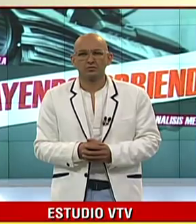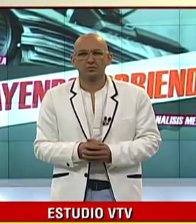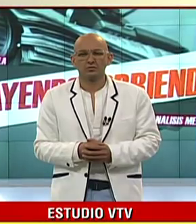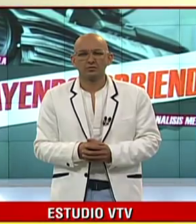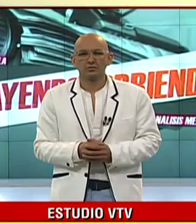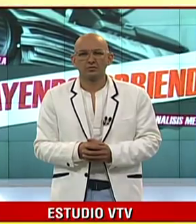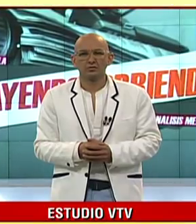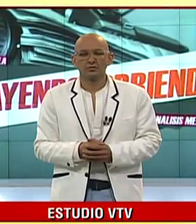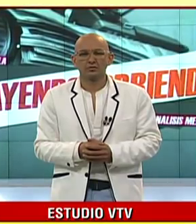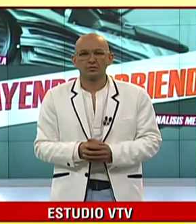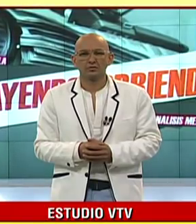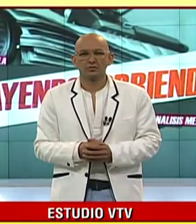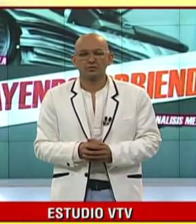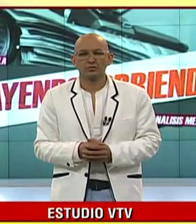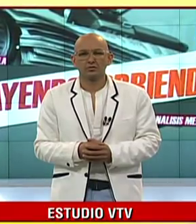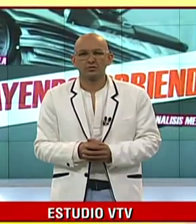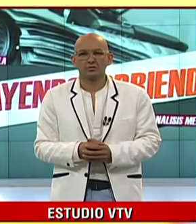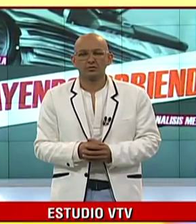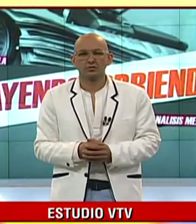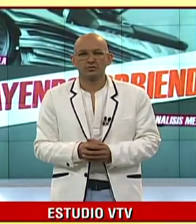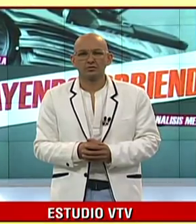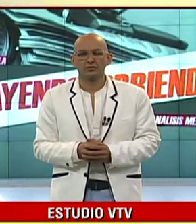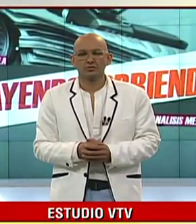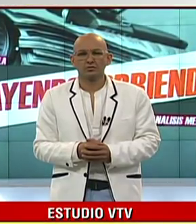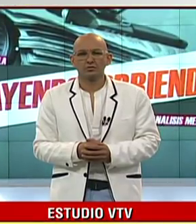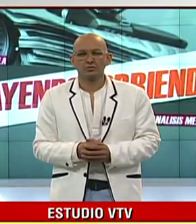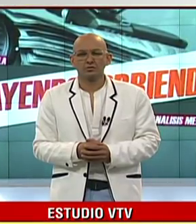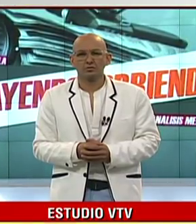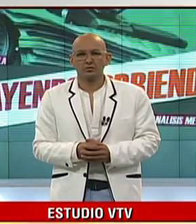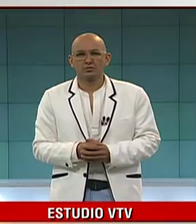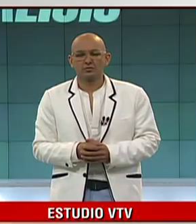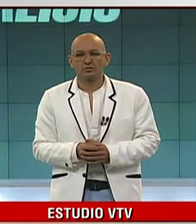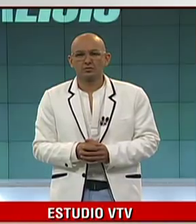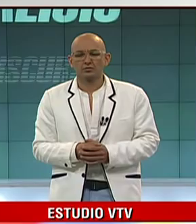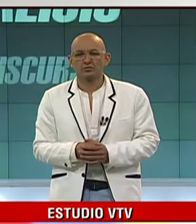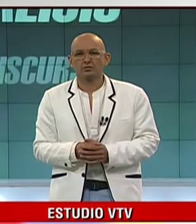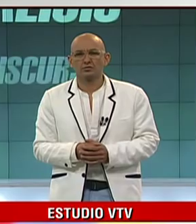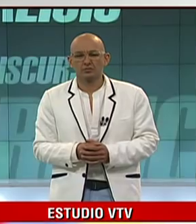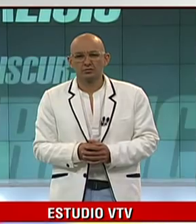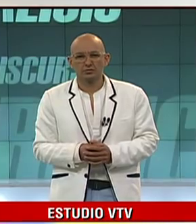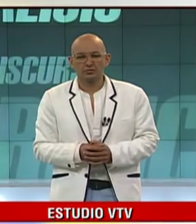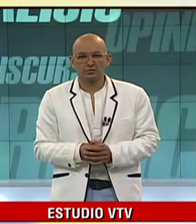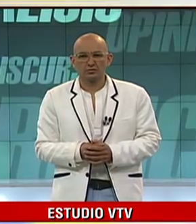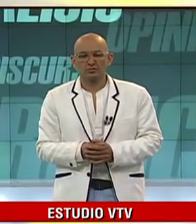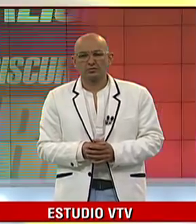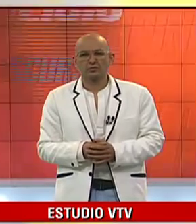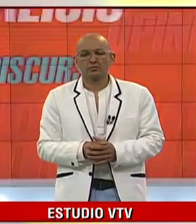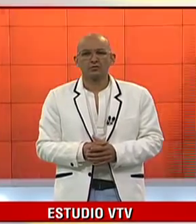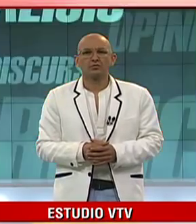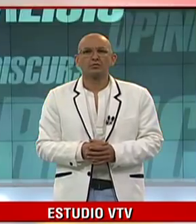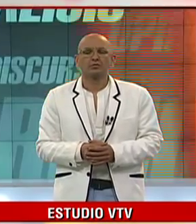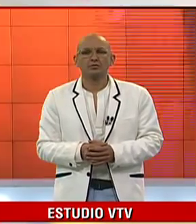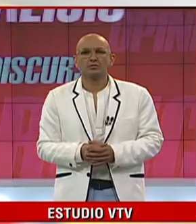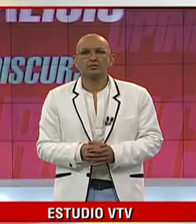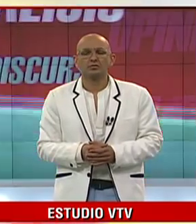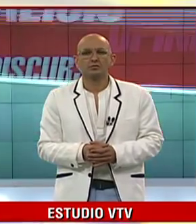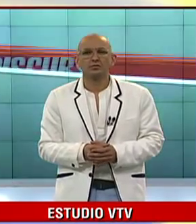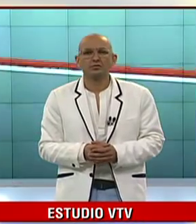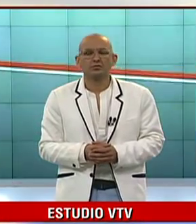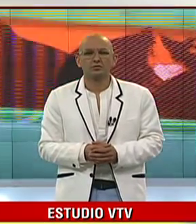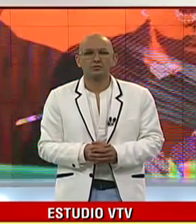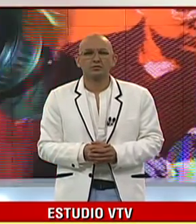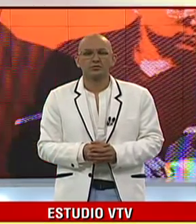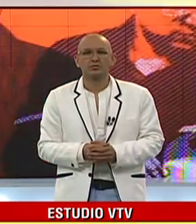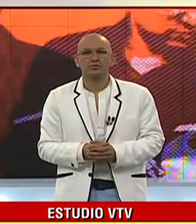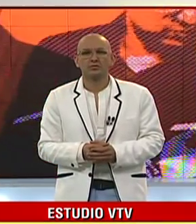involucrado en varios intentos de golpes de Estado, fuera y al margen de la ley, salen en el